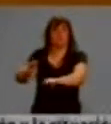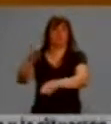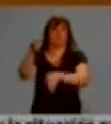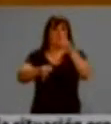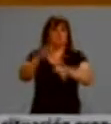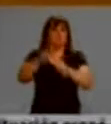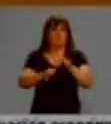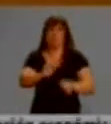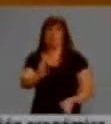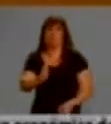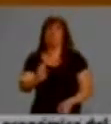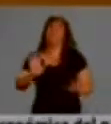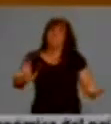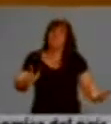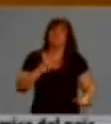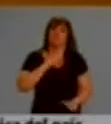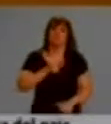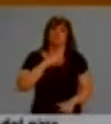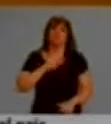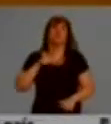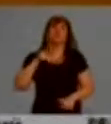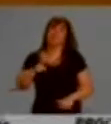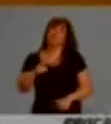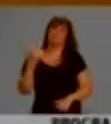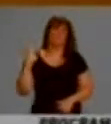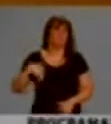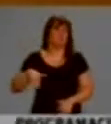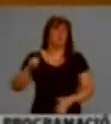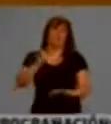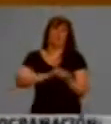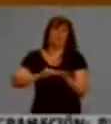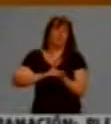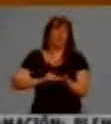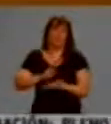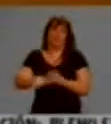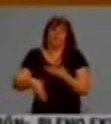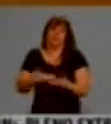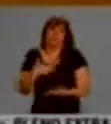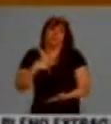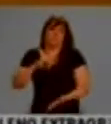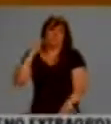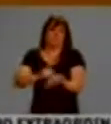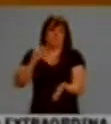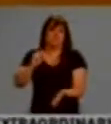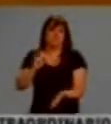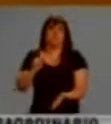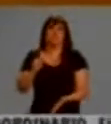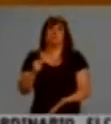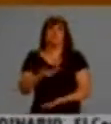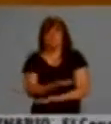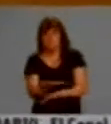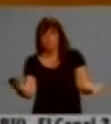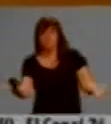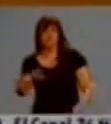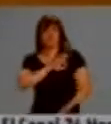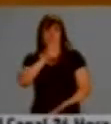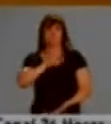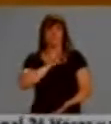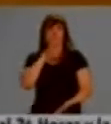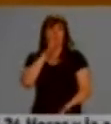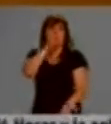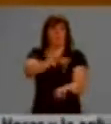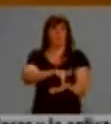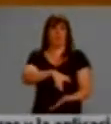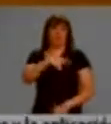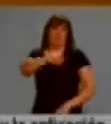Pero nos gustaría que esto quedara resuelto cuanto antes. Señorías, le toca al